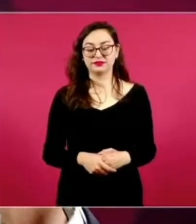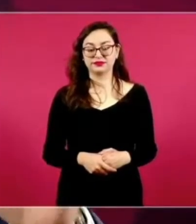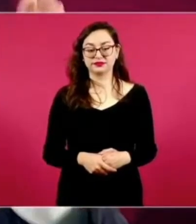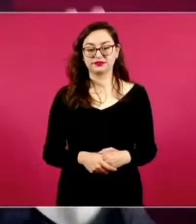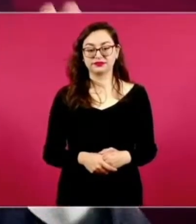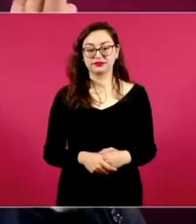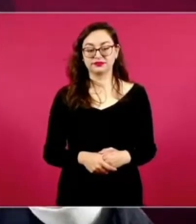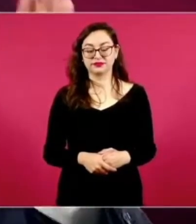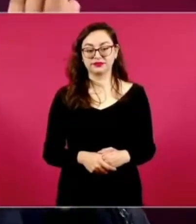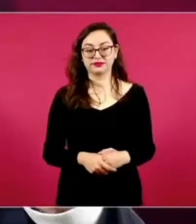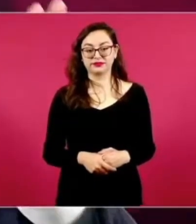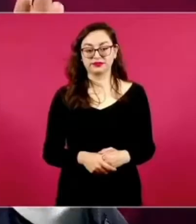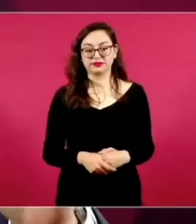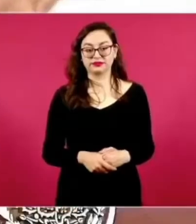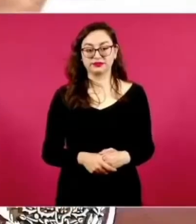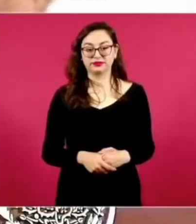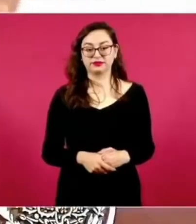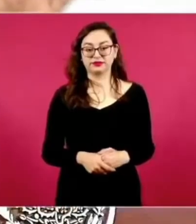las